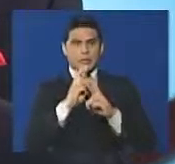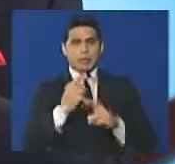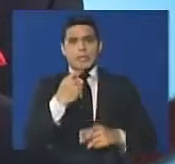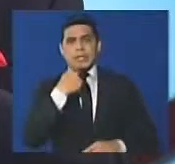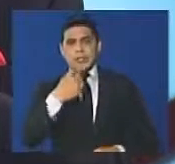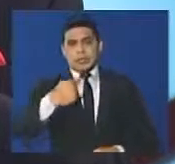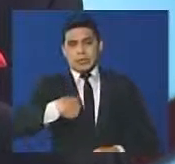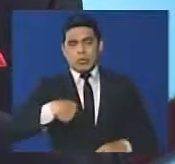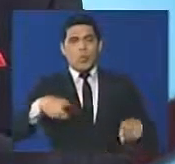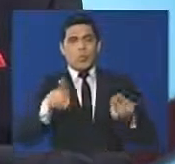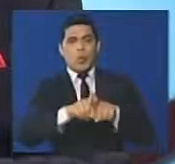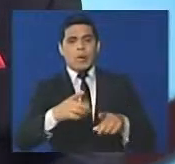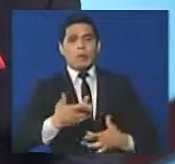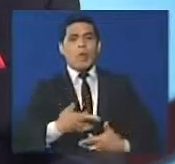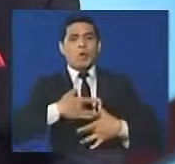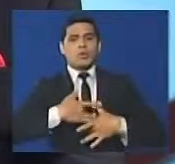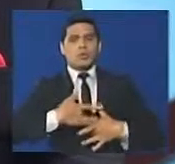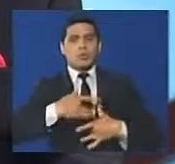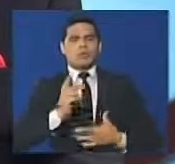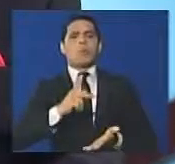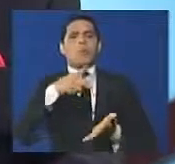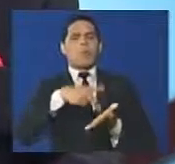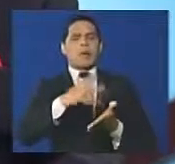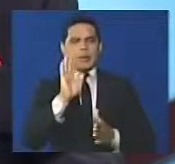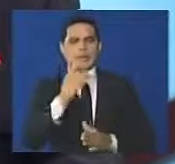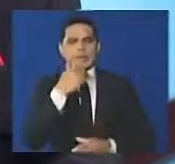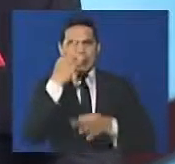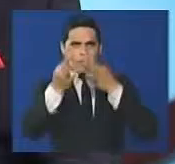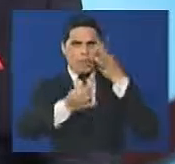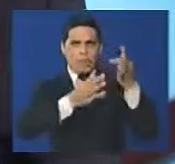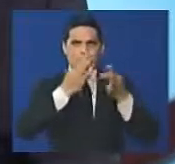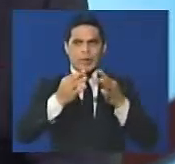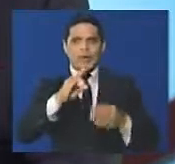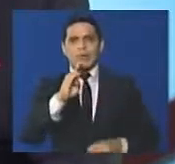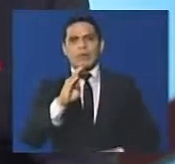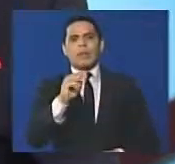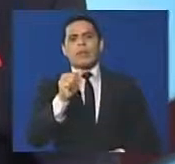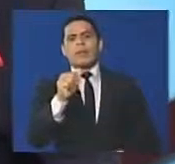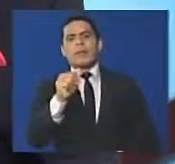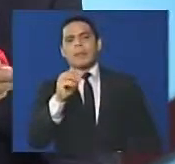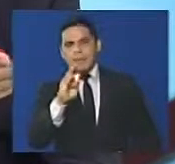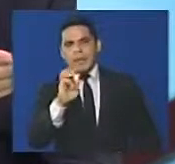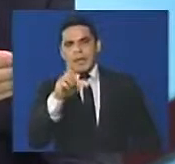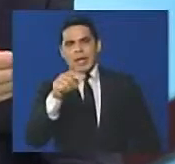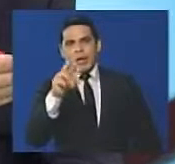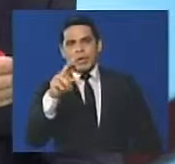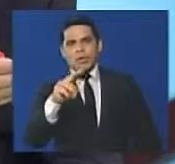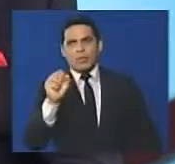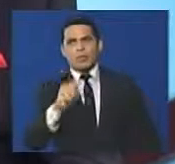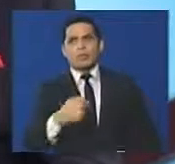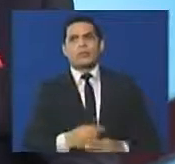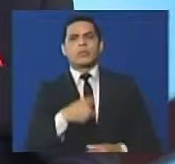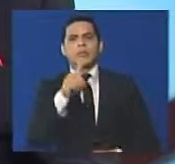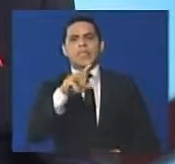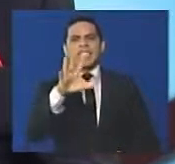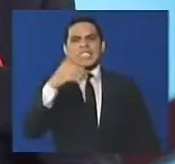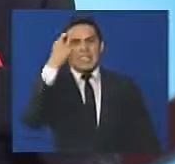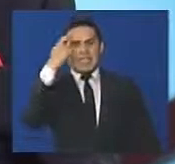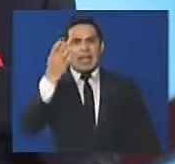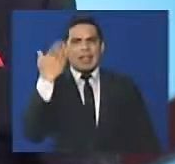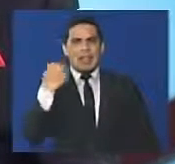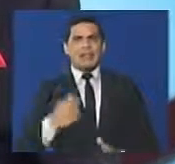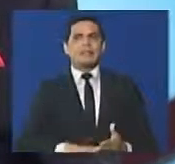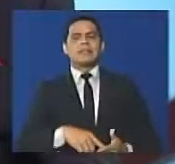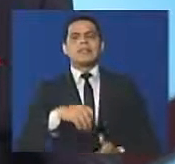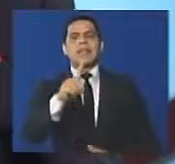vive cuando está frente al público. Le voy a comentar, ya que estamos hablando de Belarus, cosa de hace 15 días atrás,